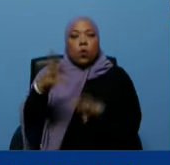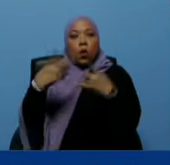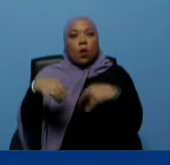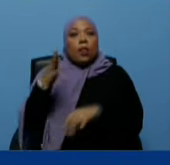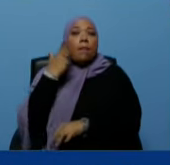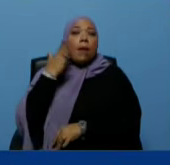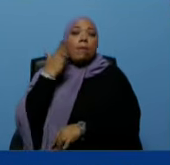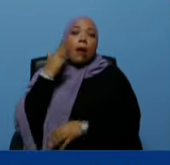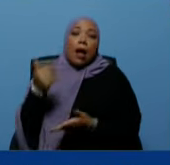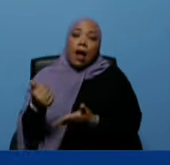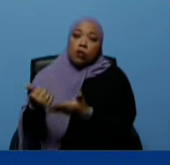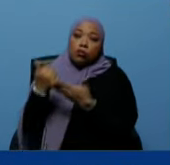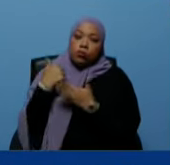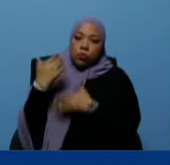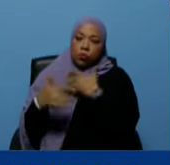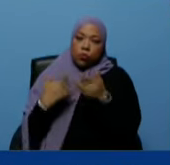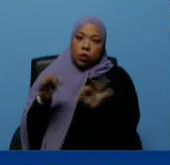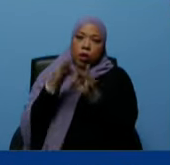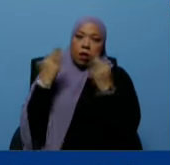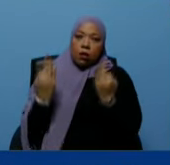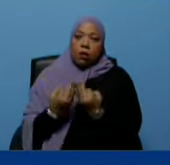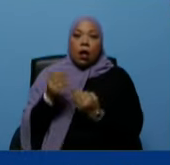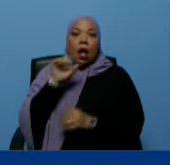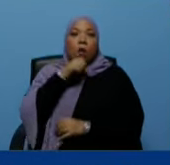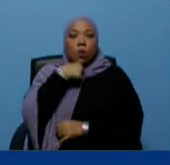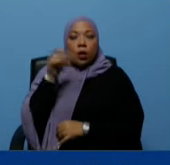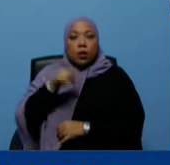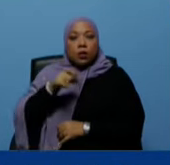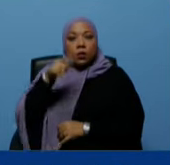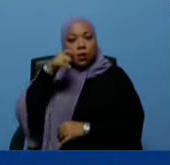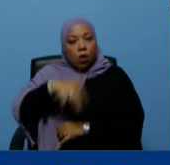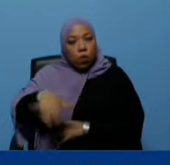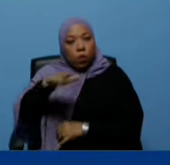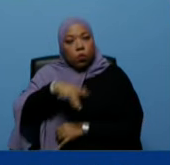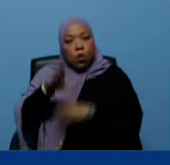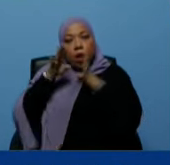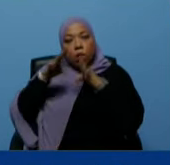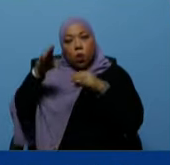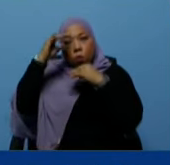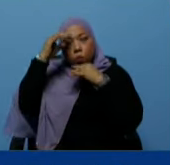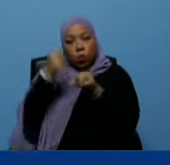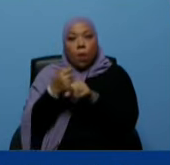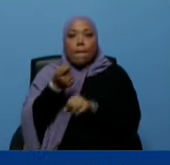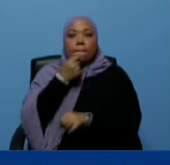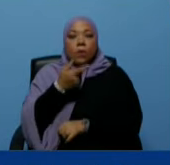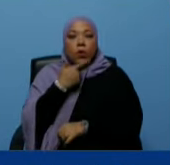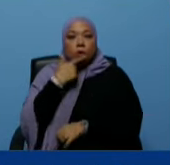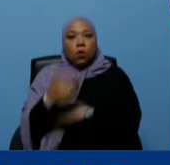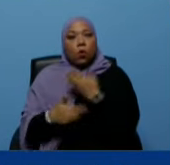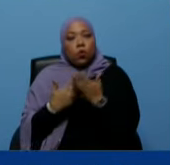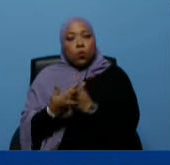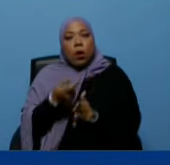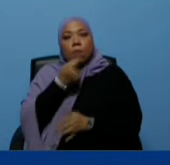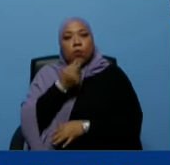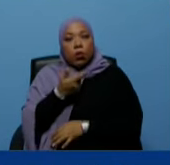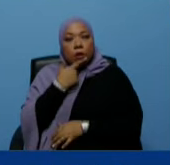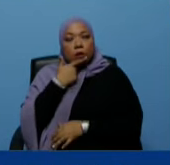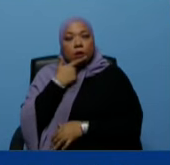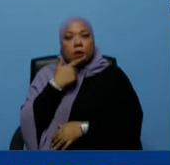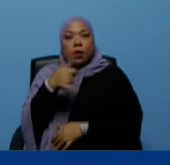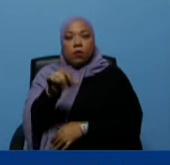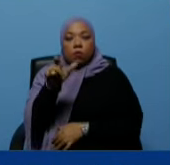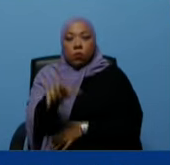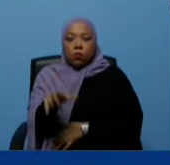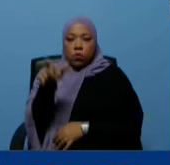madre necesita, cuántas familias, cuántas abuelas necesitan para atender a sus niños hermosos, a sus niñas hermosas que